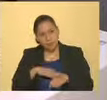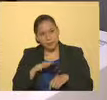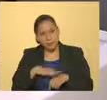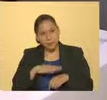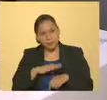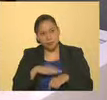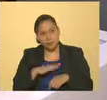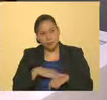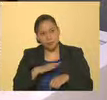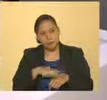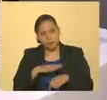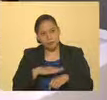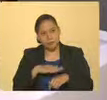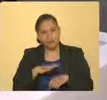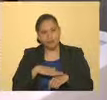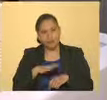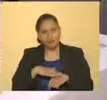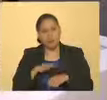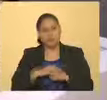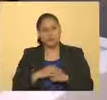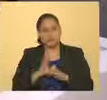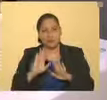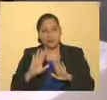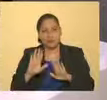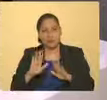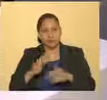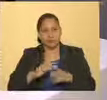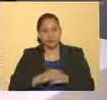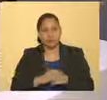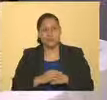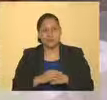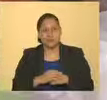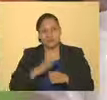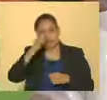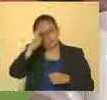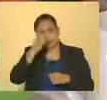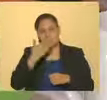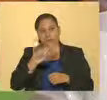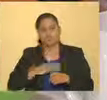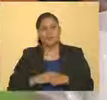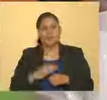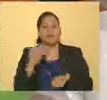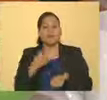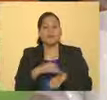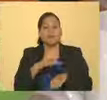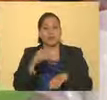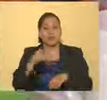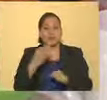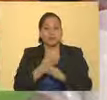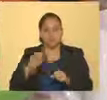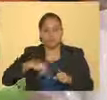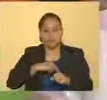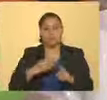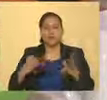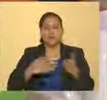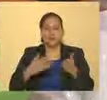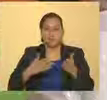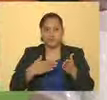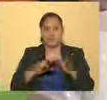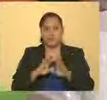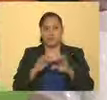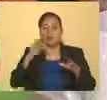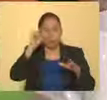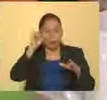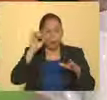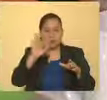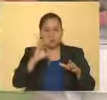Otro poquito. Un poquito más. Ahí está bien. Perfecto. Excelente. Y mientras tanto, lo que vamos a hacer nosotros con nuestras hojas